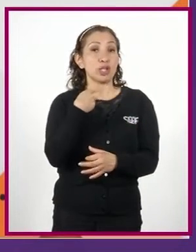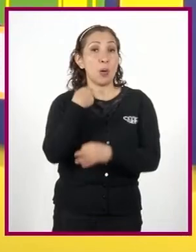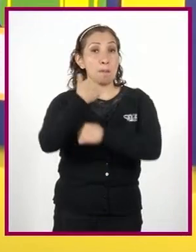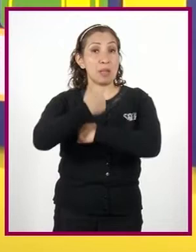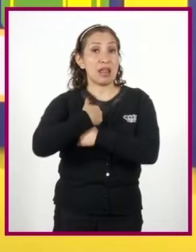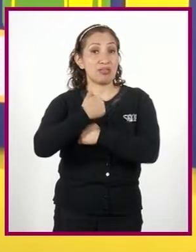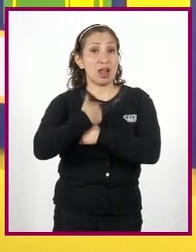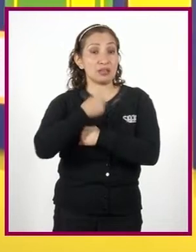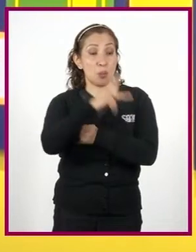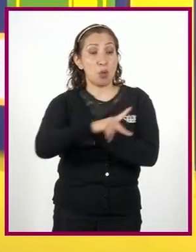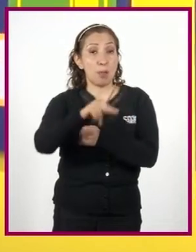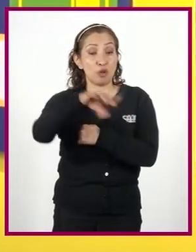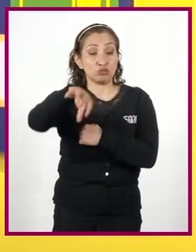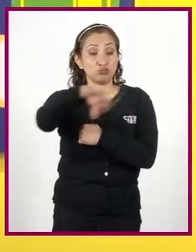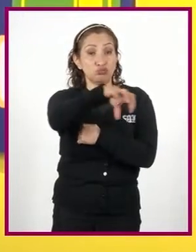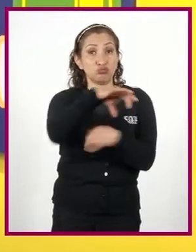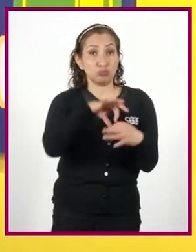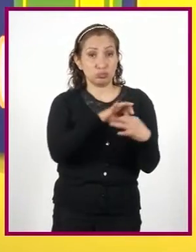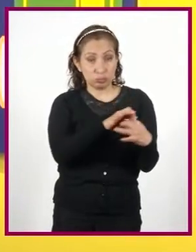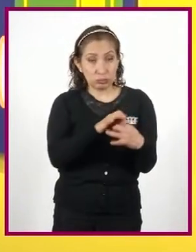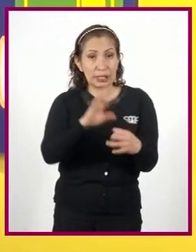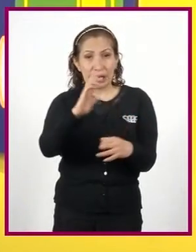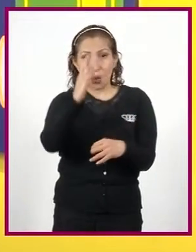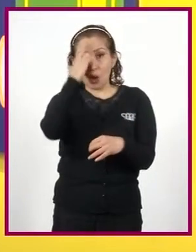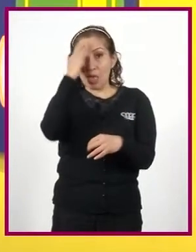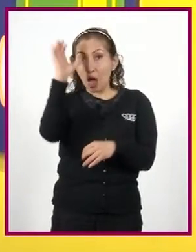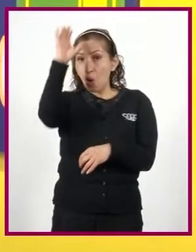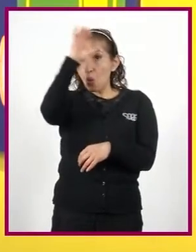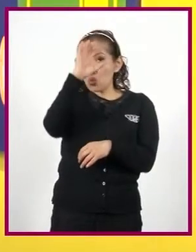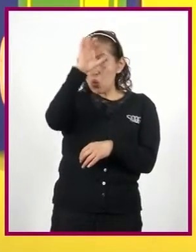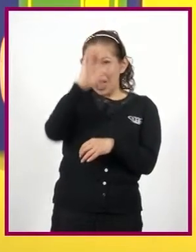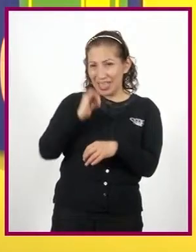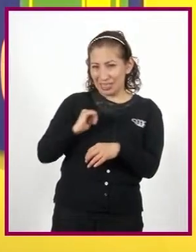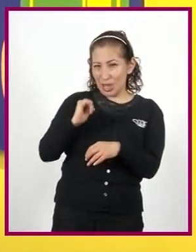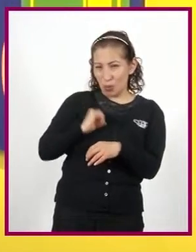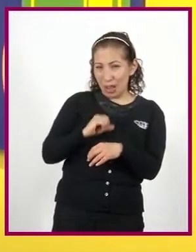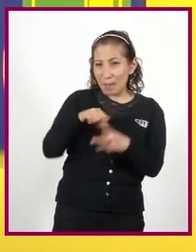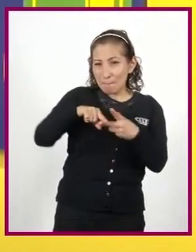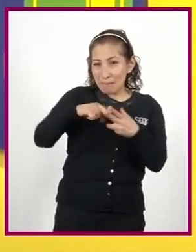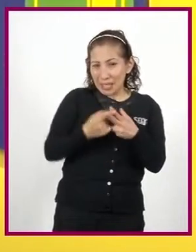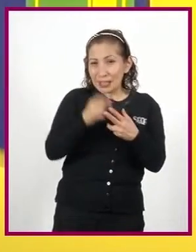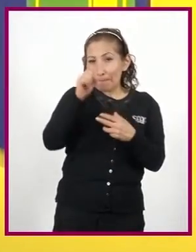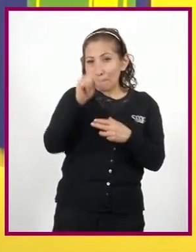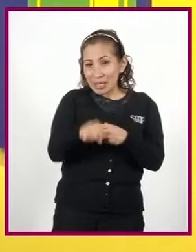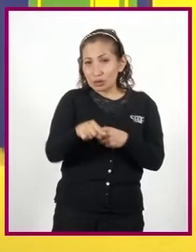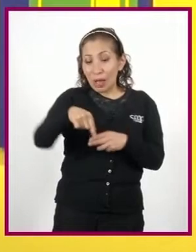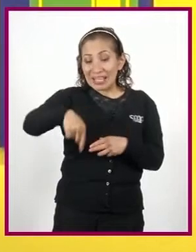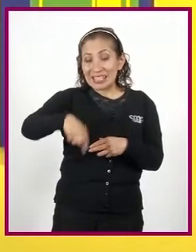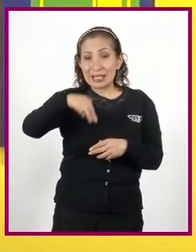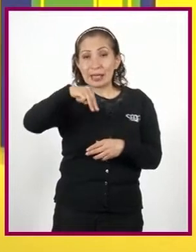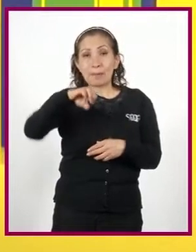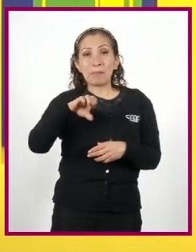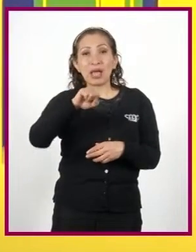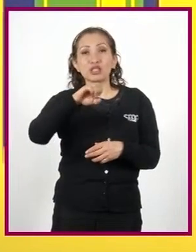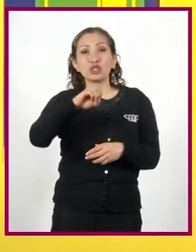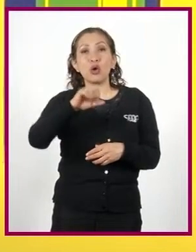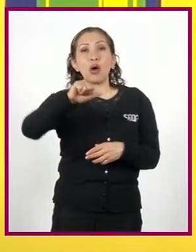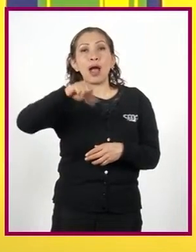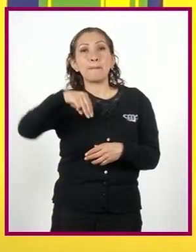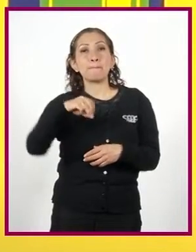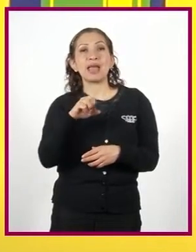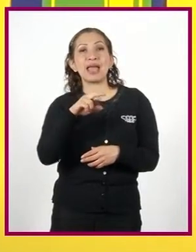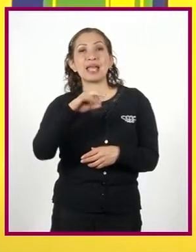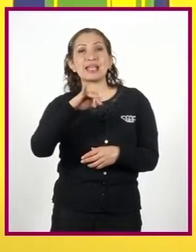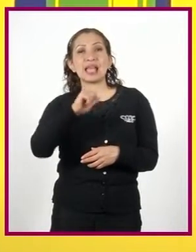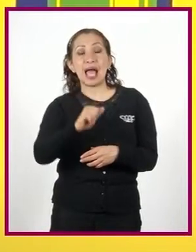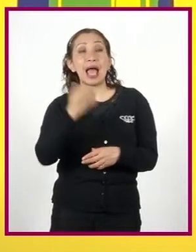político-militares. Como recordarán, las culturas que se desarrollaron en Mesoamérica existieron